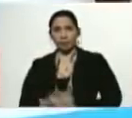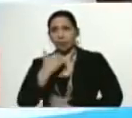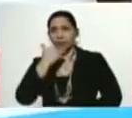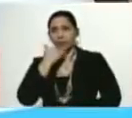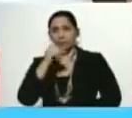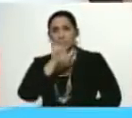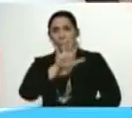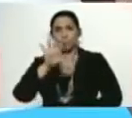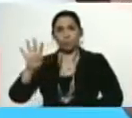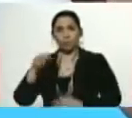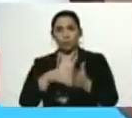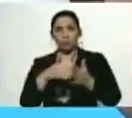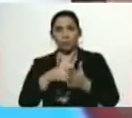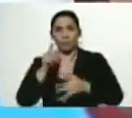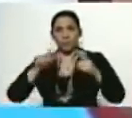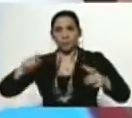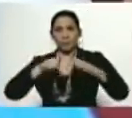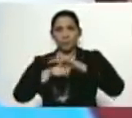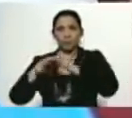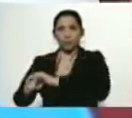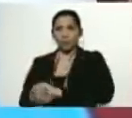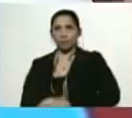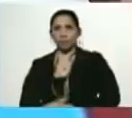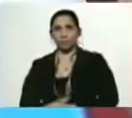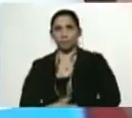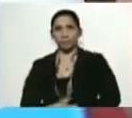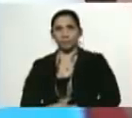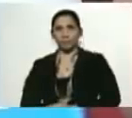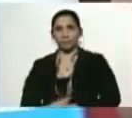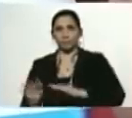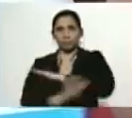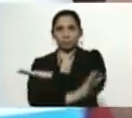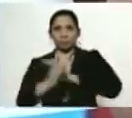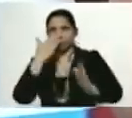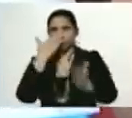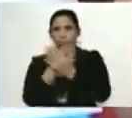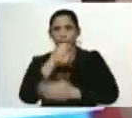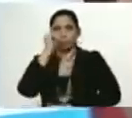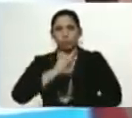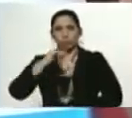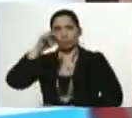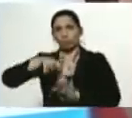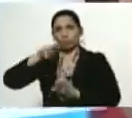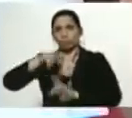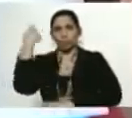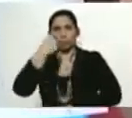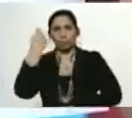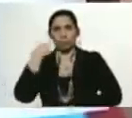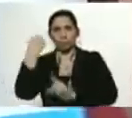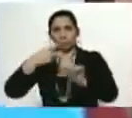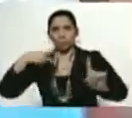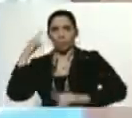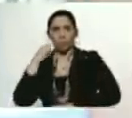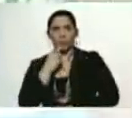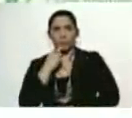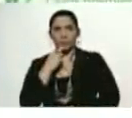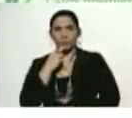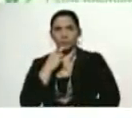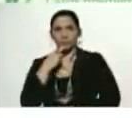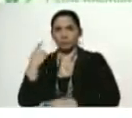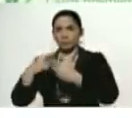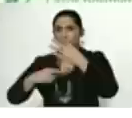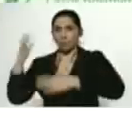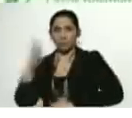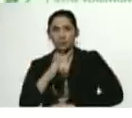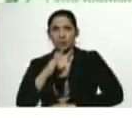54.000 personas han ingresado por las fronteras de Zulia, Táchira, Apure, Amazonas, Bolívar y aquellos